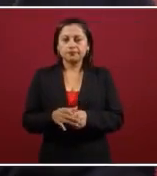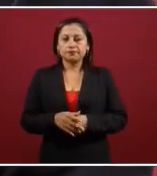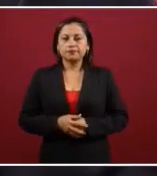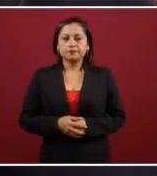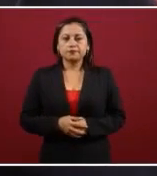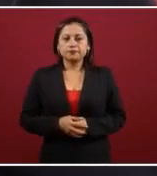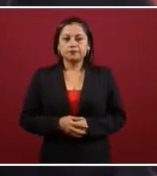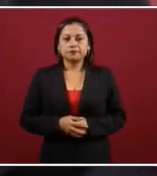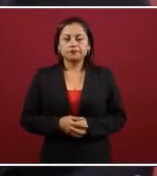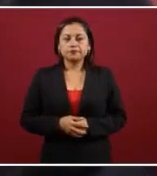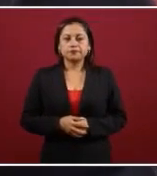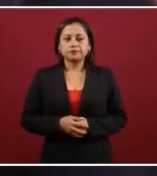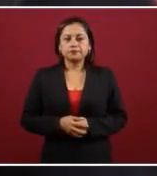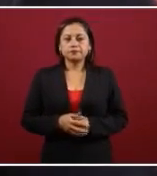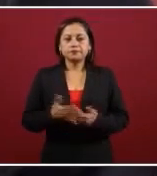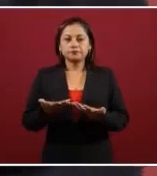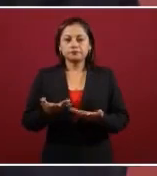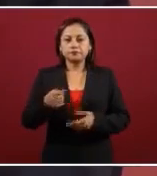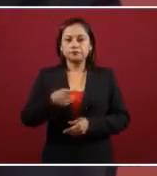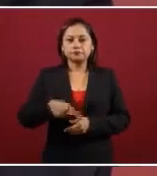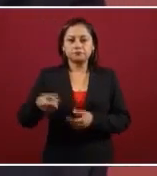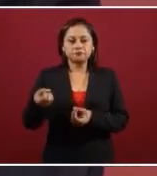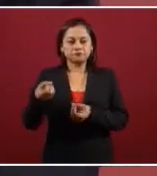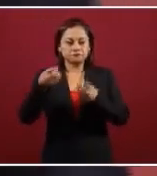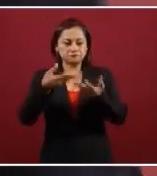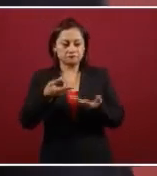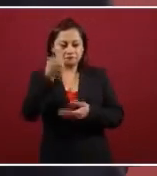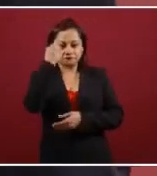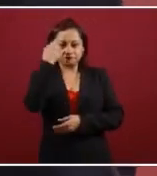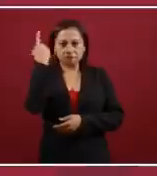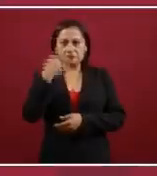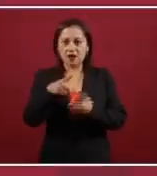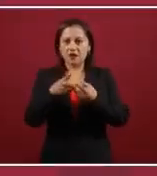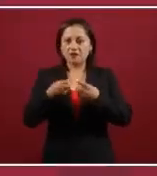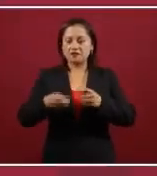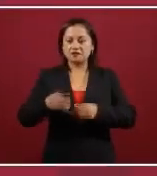su aportación al desarrollo es fundamental.